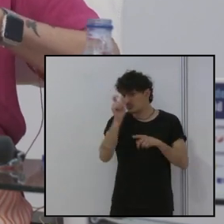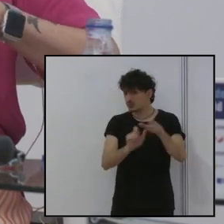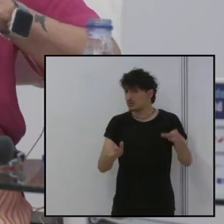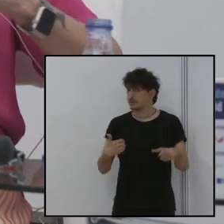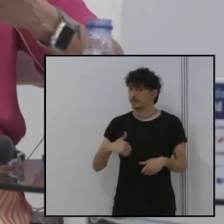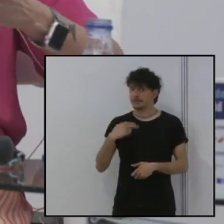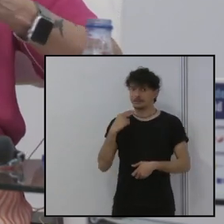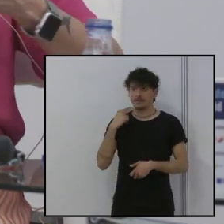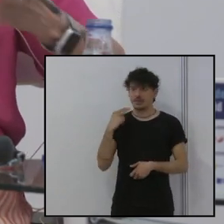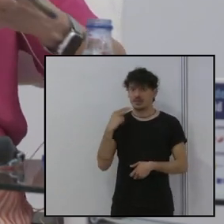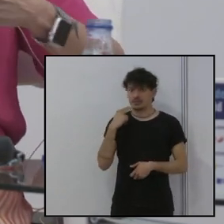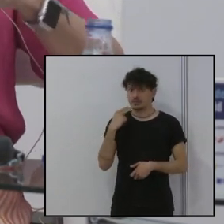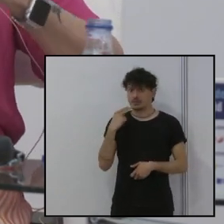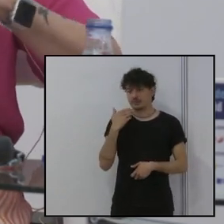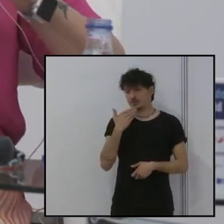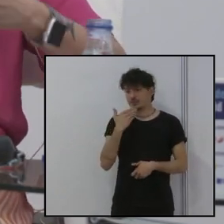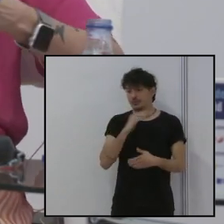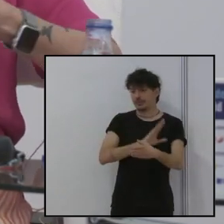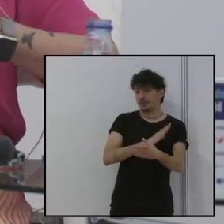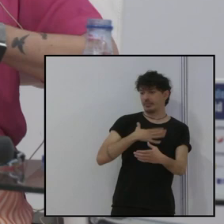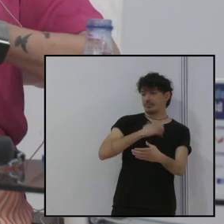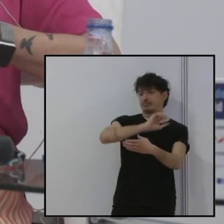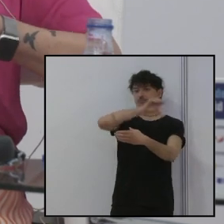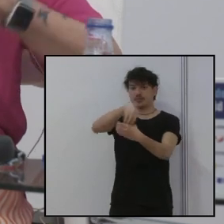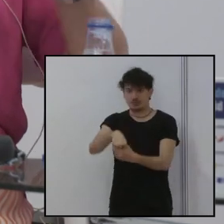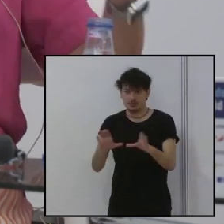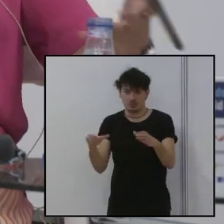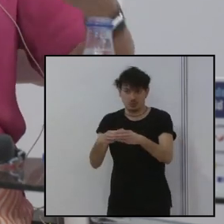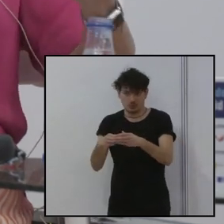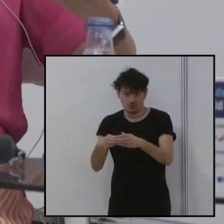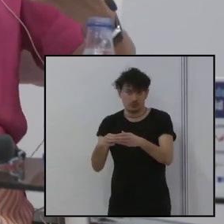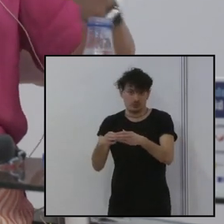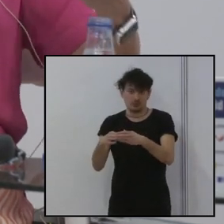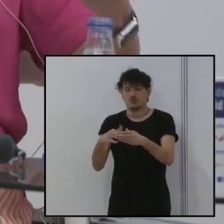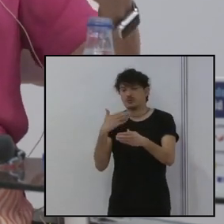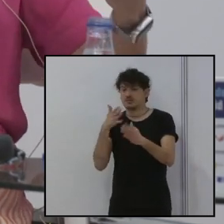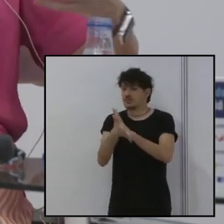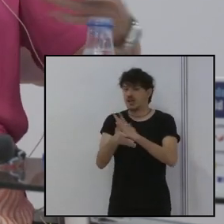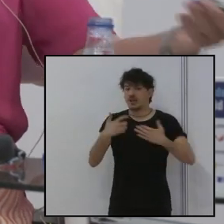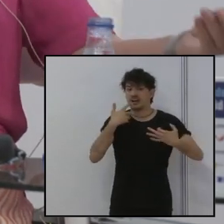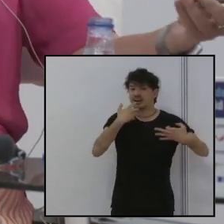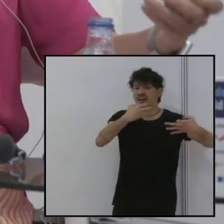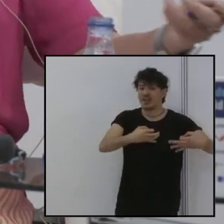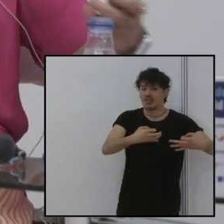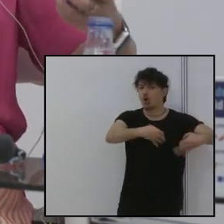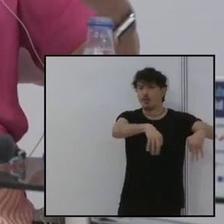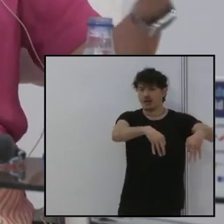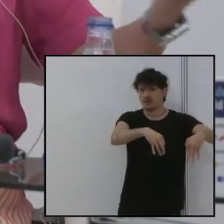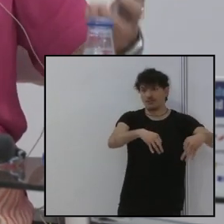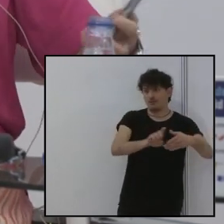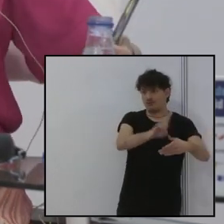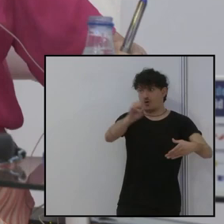ser arrastrado ahí. Y ese ahí es a salirse de la convención de la realidad. La realidad para mí es